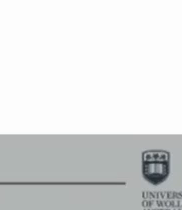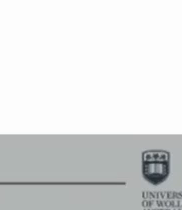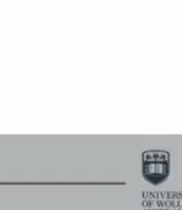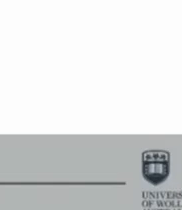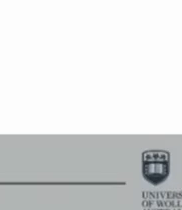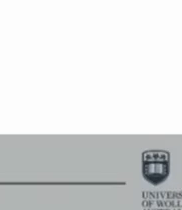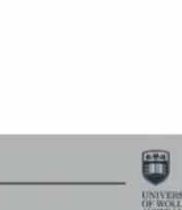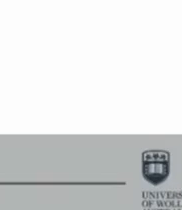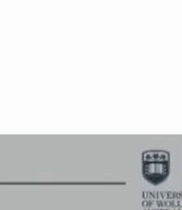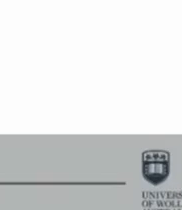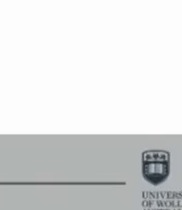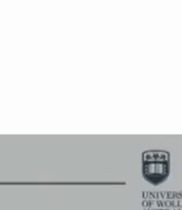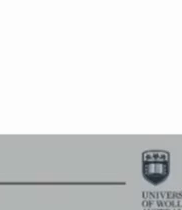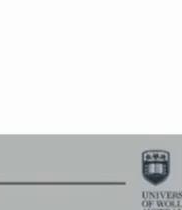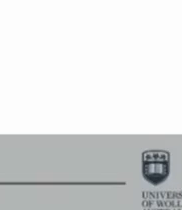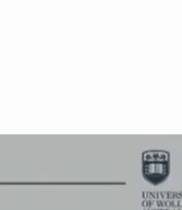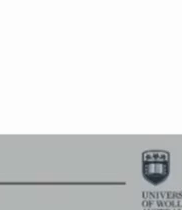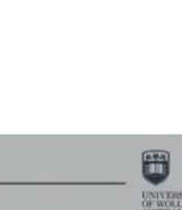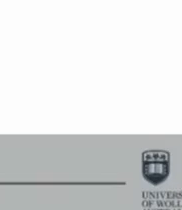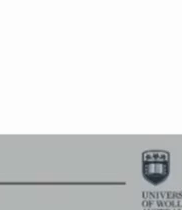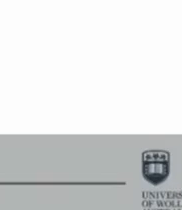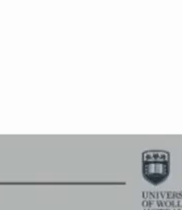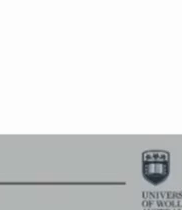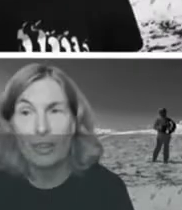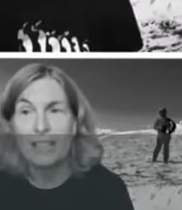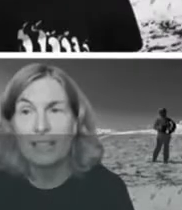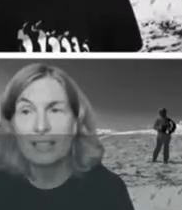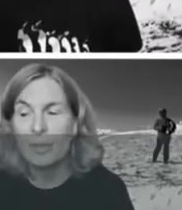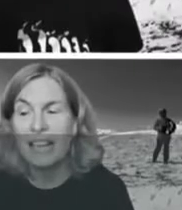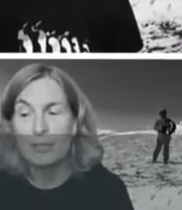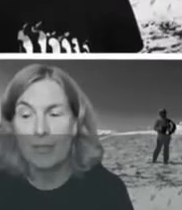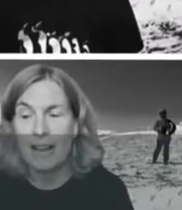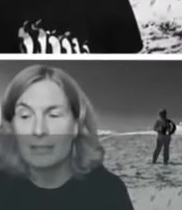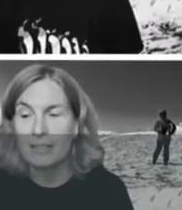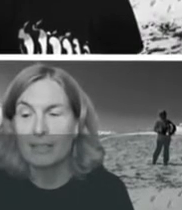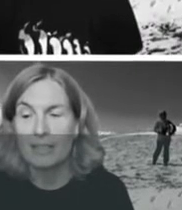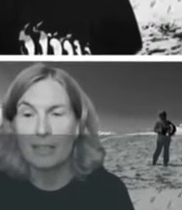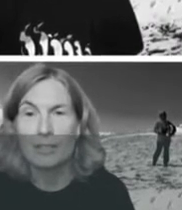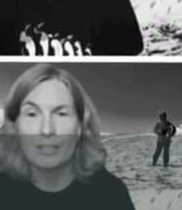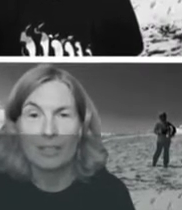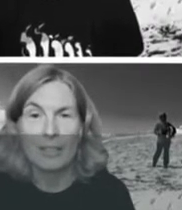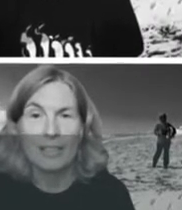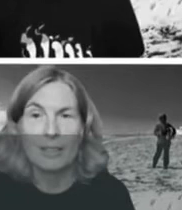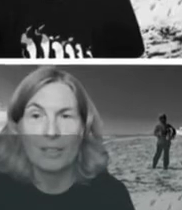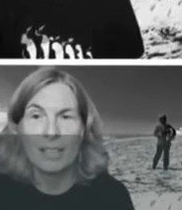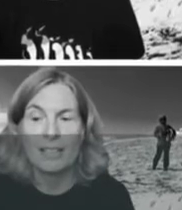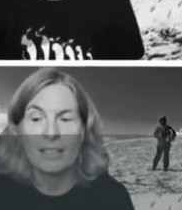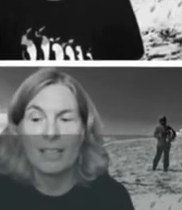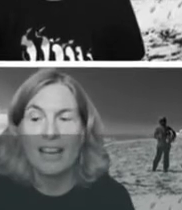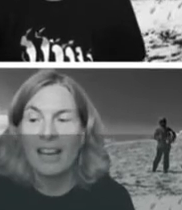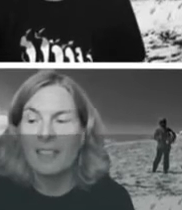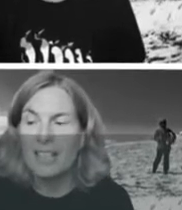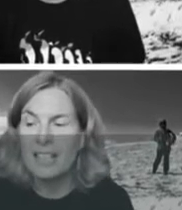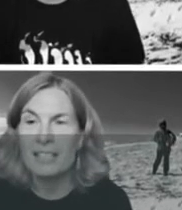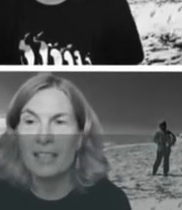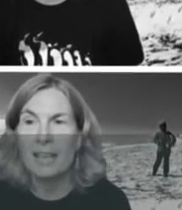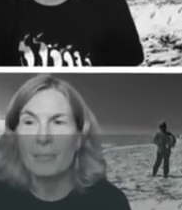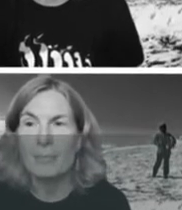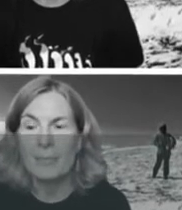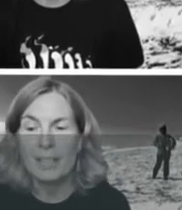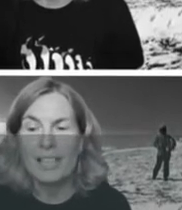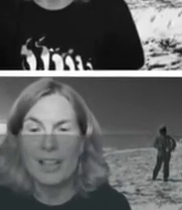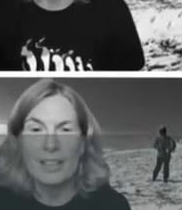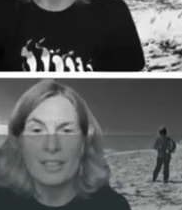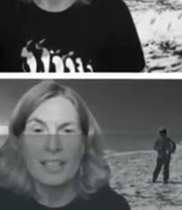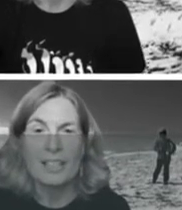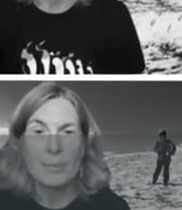menos posibilidades de lluvia de verano en Australia. Entonces, tenemos sequías en esos años. Y